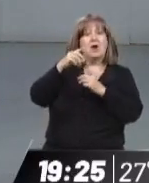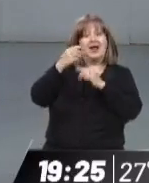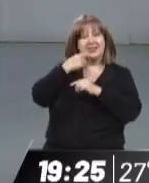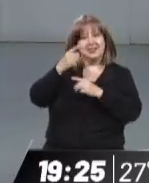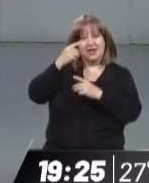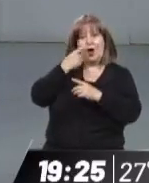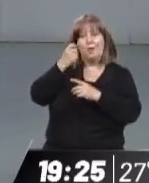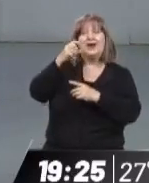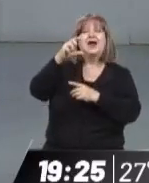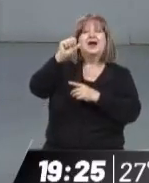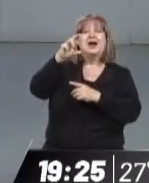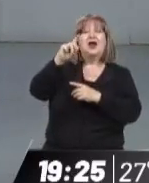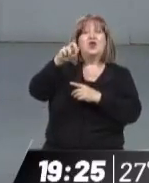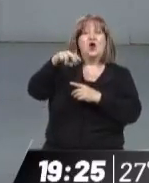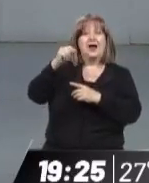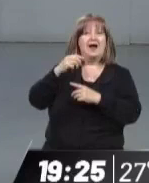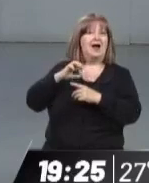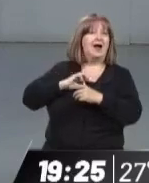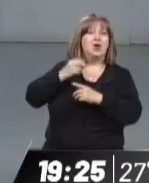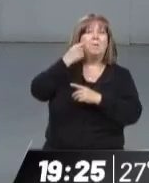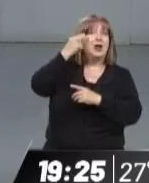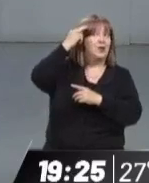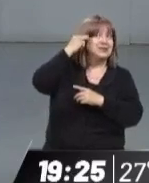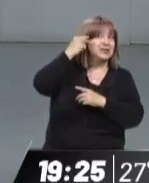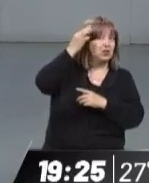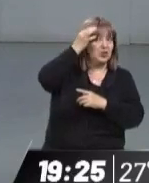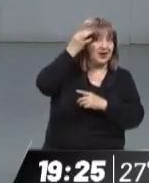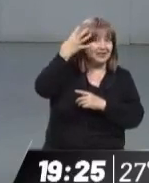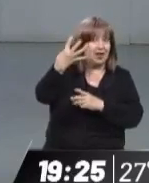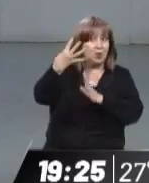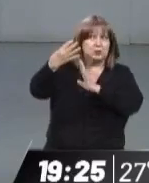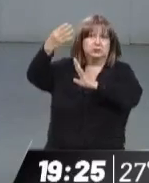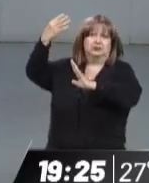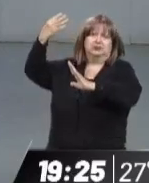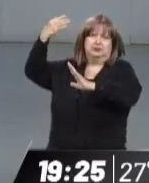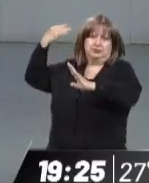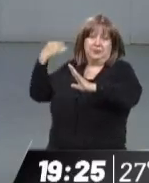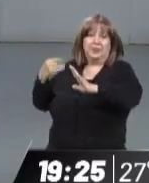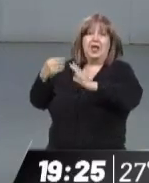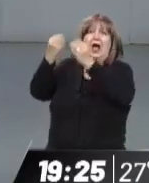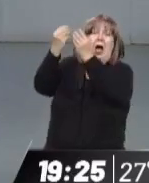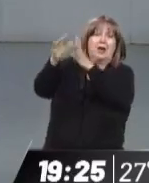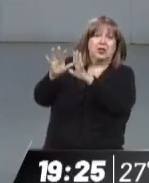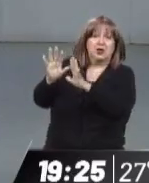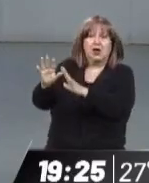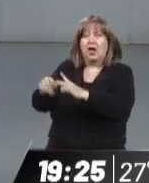José Cardona en 1934, mirá de cuándo data, y el monumento estuvo abandonado